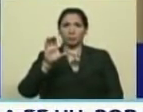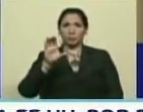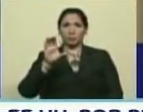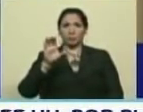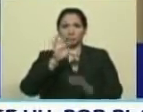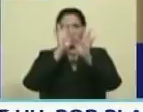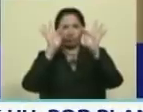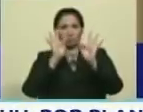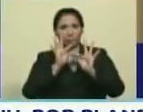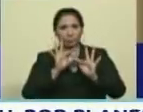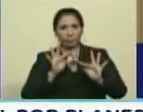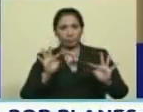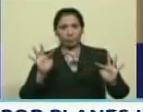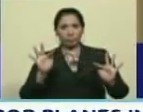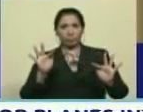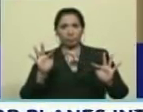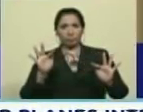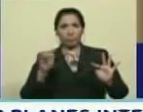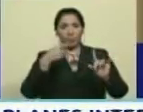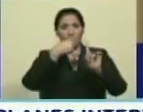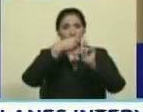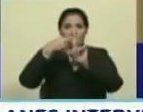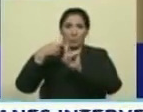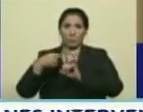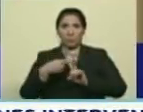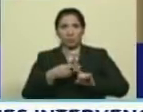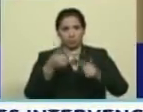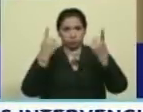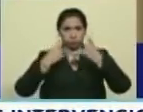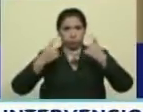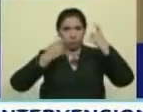manera muy positiva.